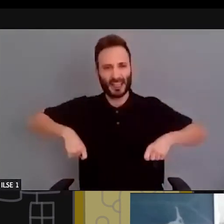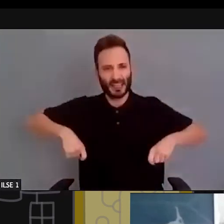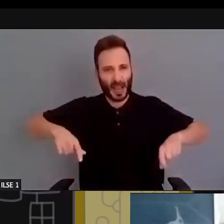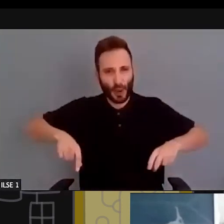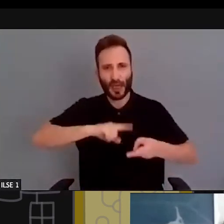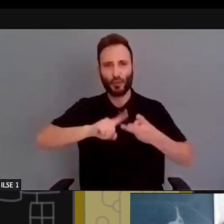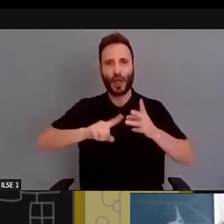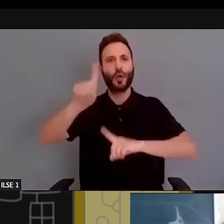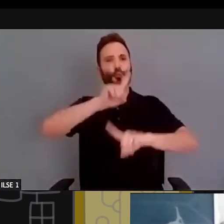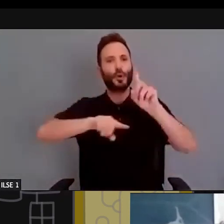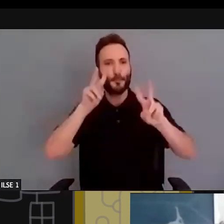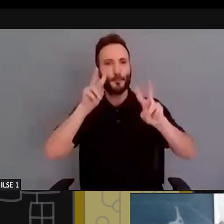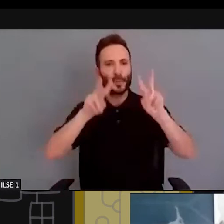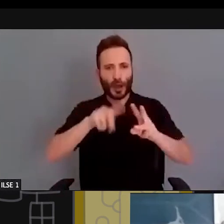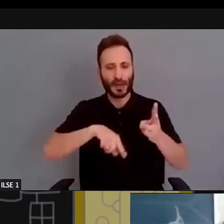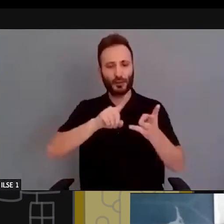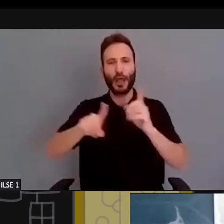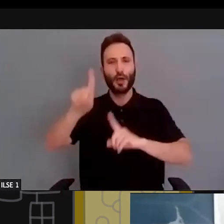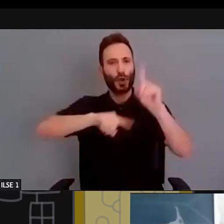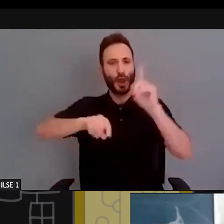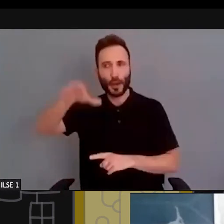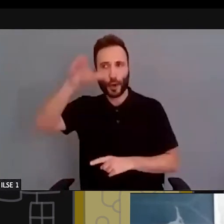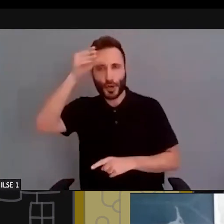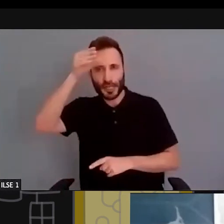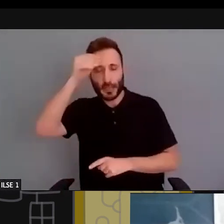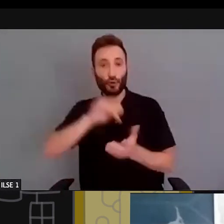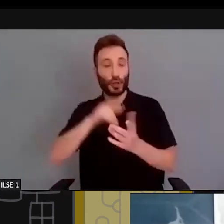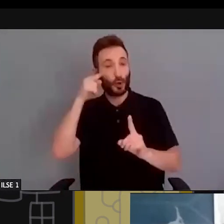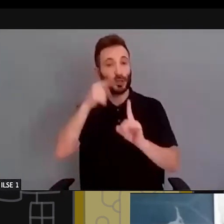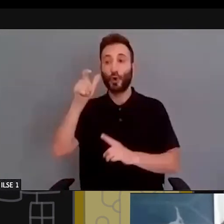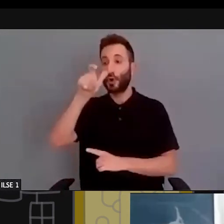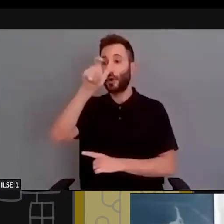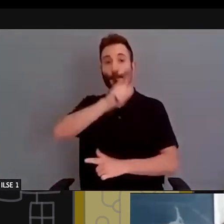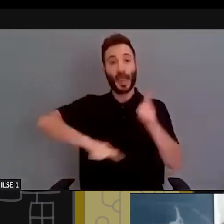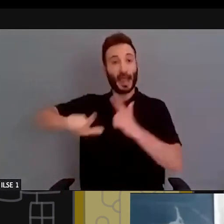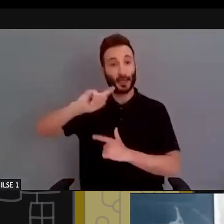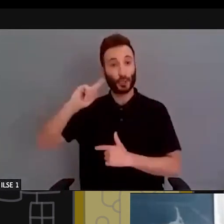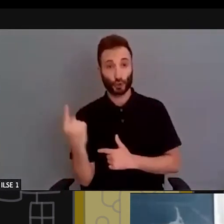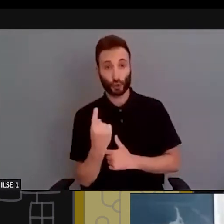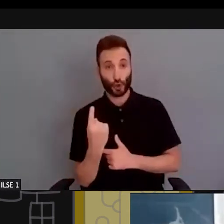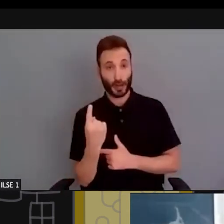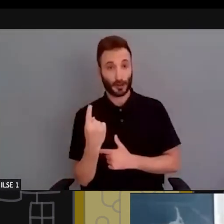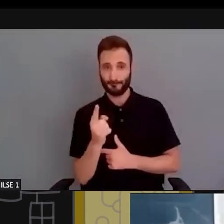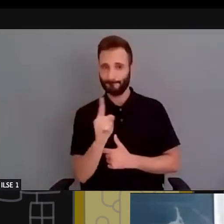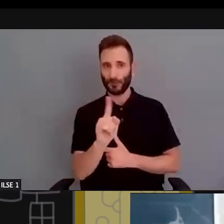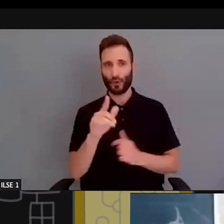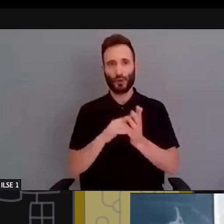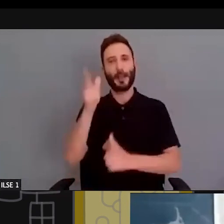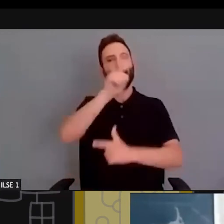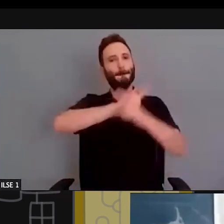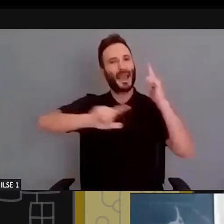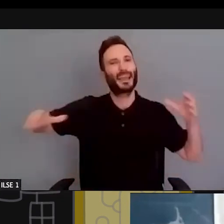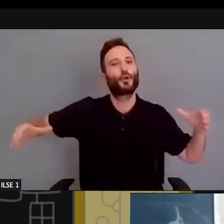problemas visuales, con problemas cognitivos, no viajan solas, viajan en grupo. Entonces, estos grupos tienen que